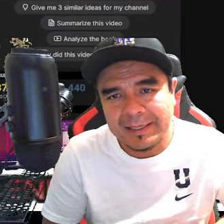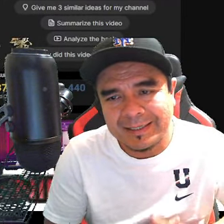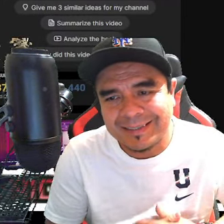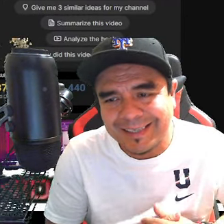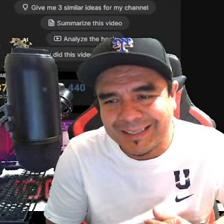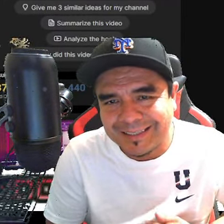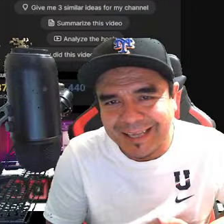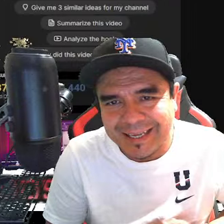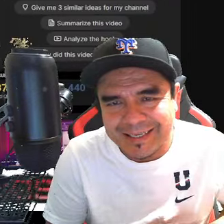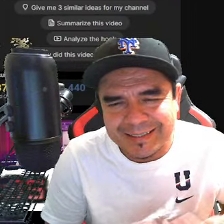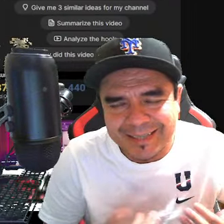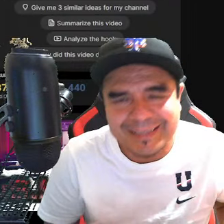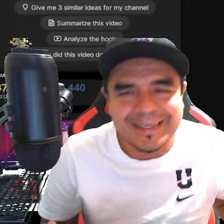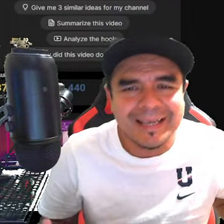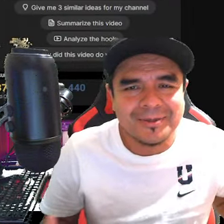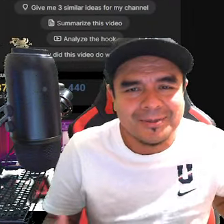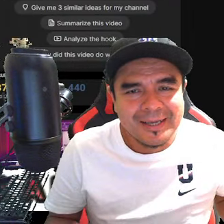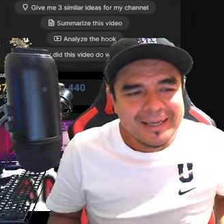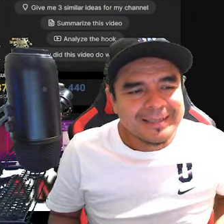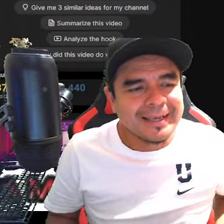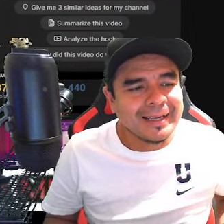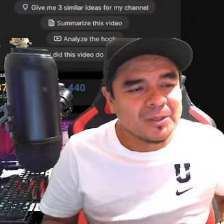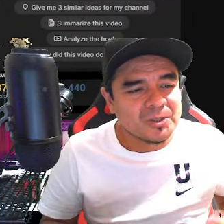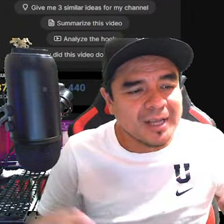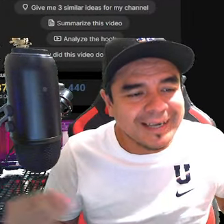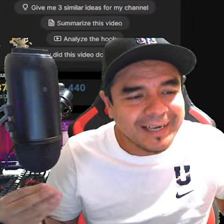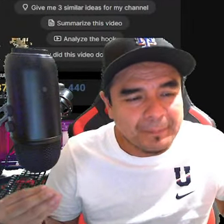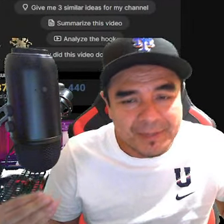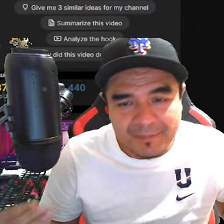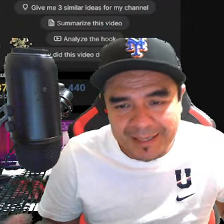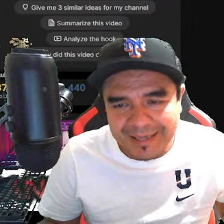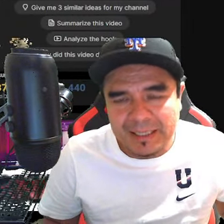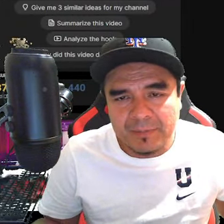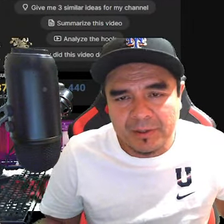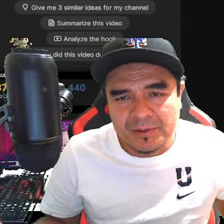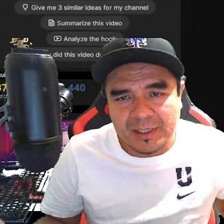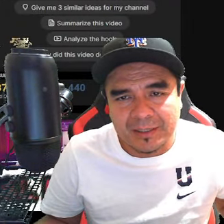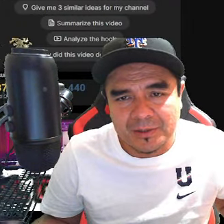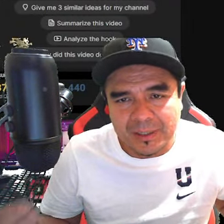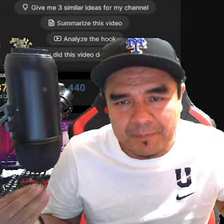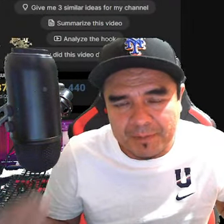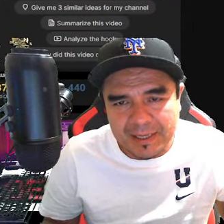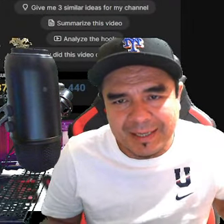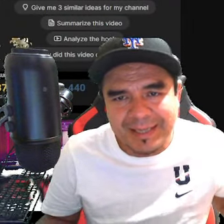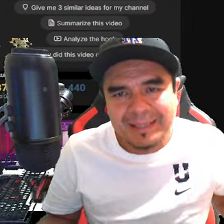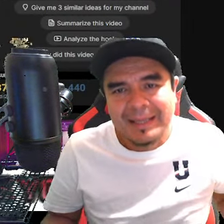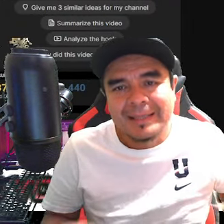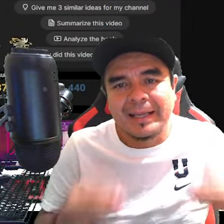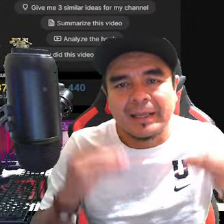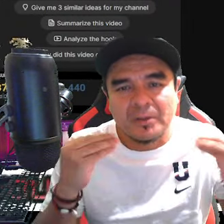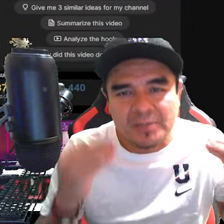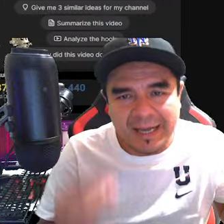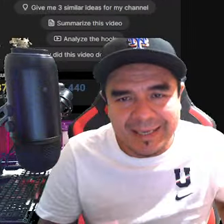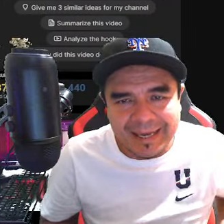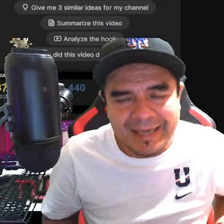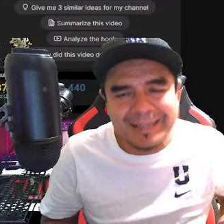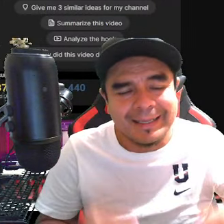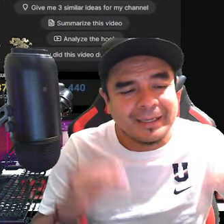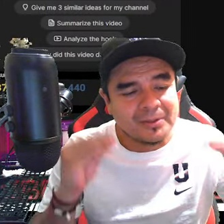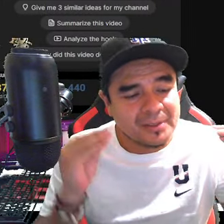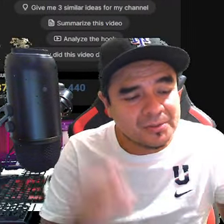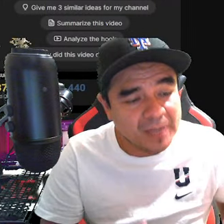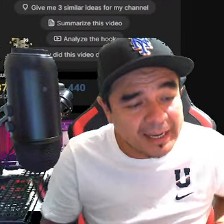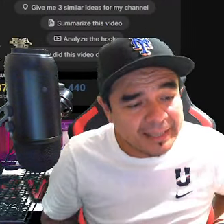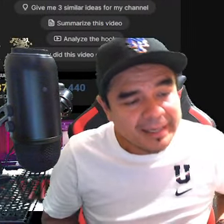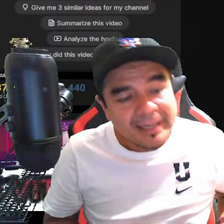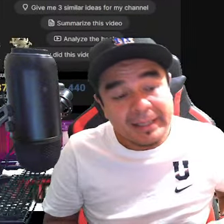de 36 años de que nos reprimieran, amigos, de que nos callaran, de que